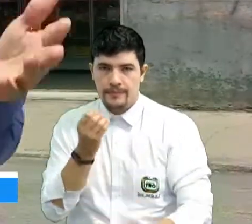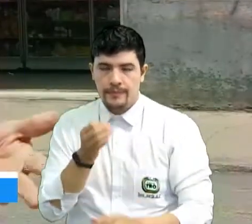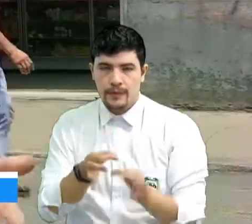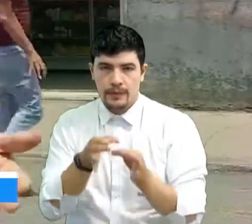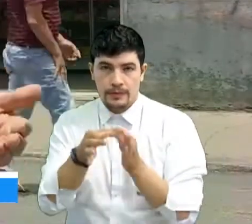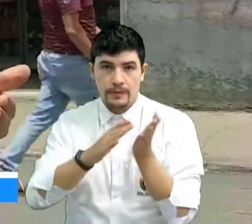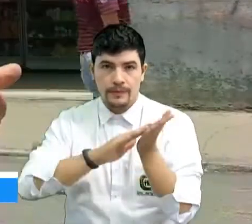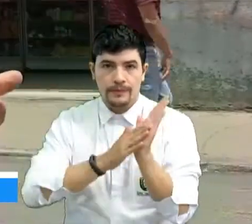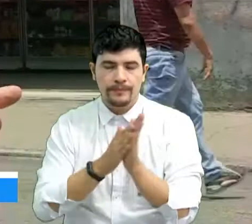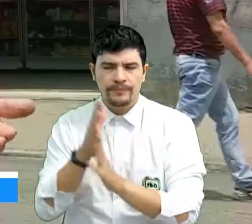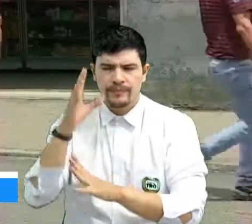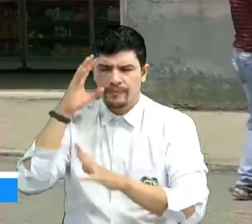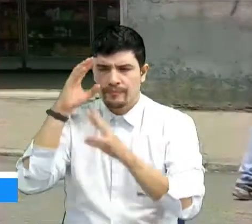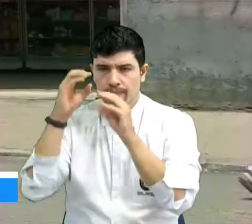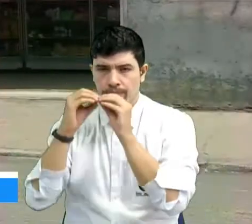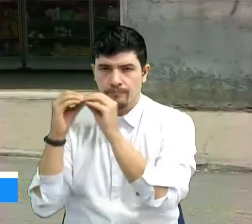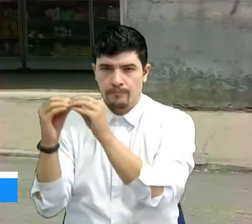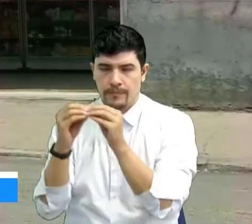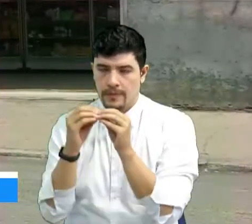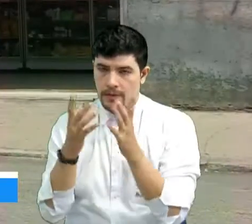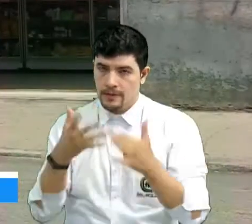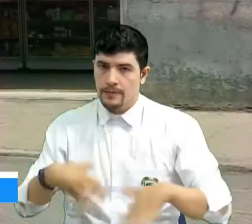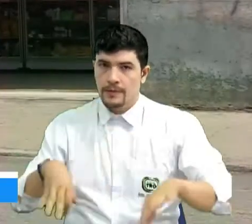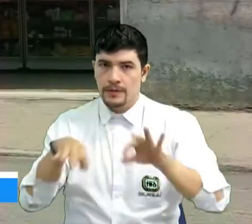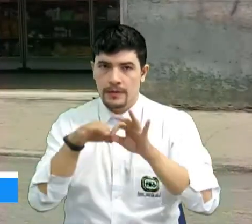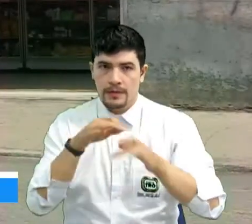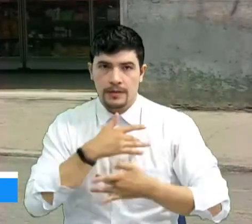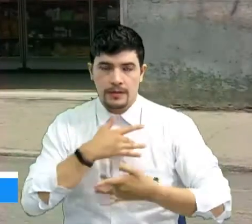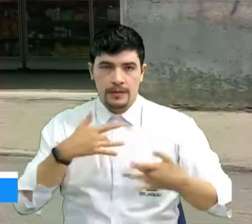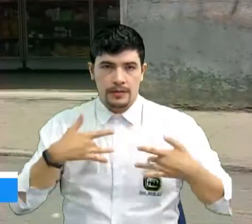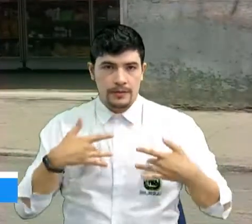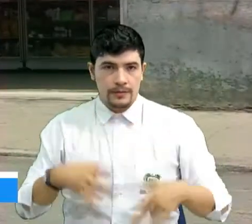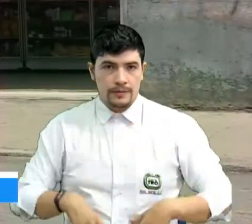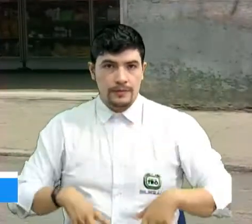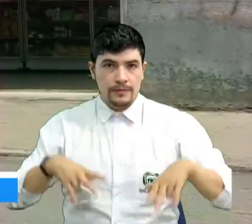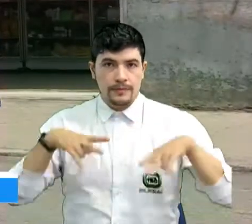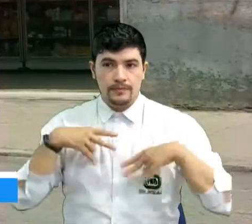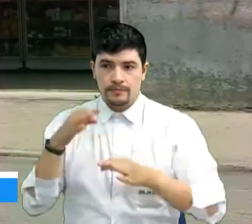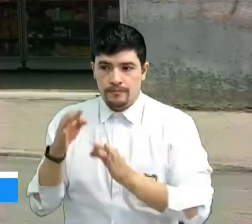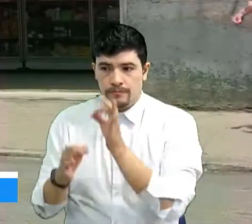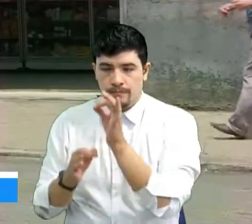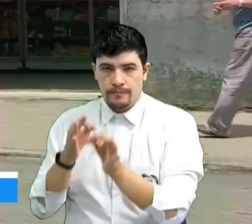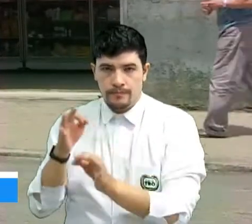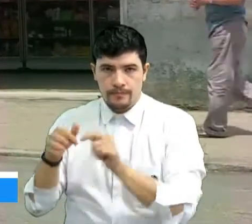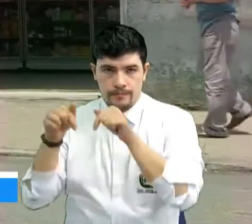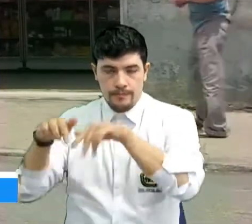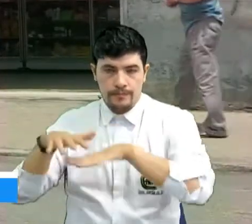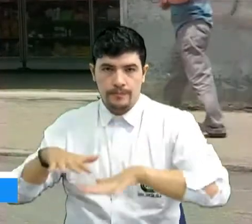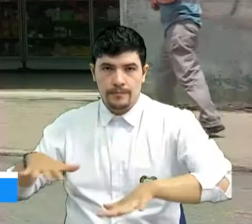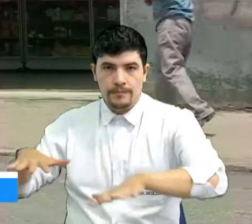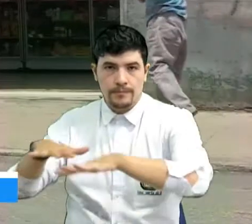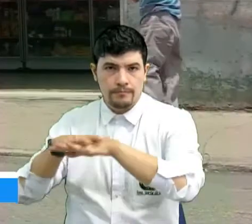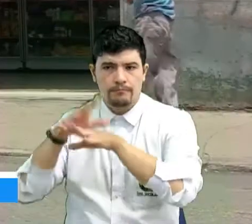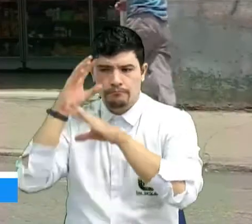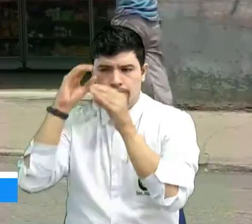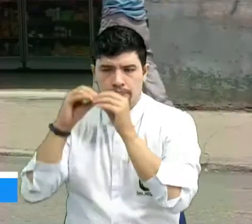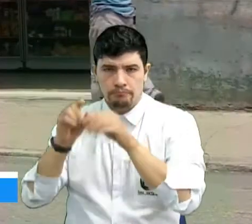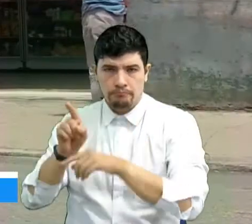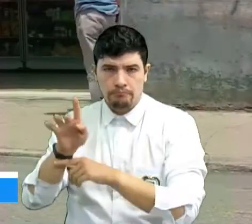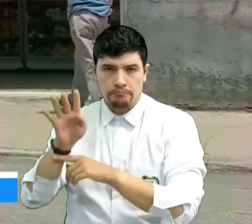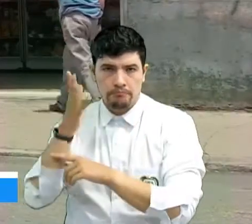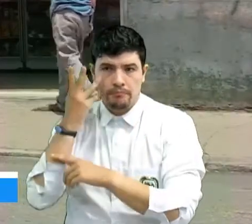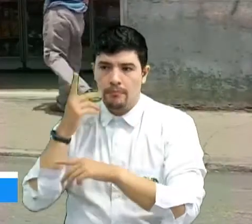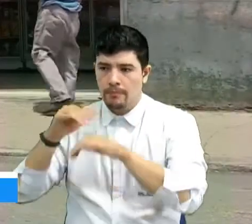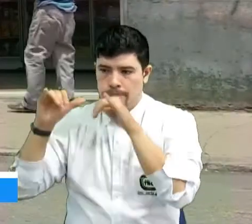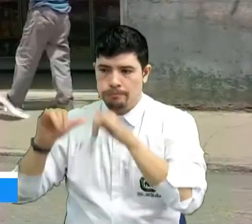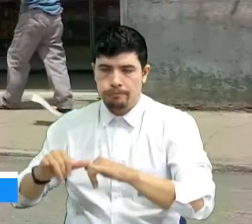y coinciden en que es más importante la salud de los usuarios de este centro de mercadeo que reactivar por el